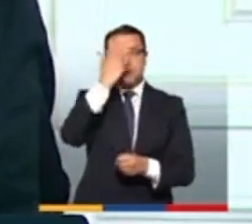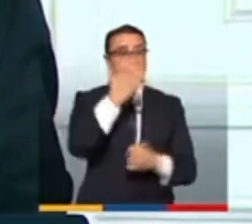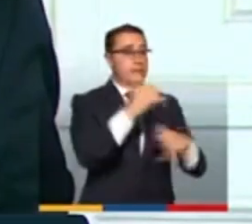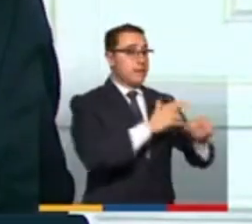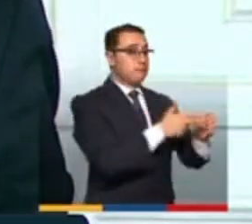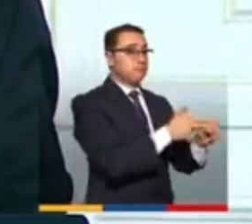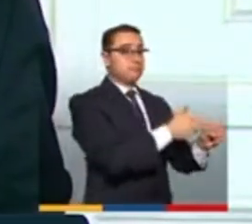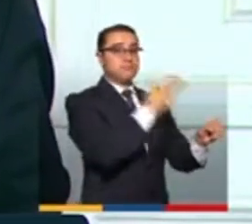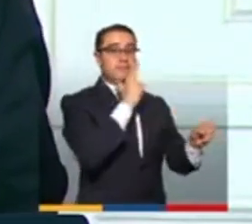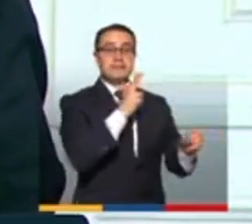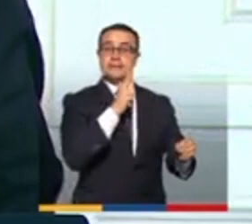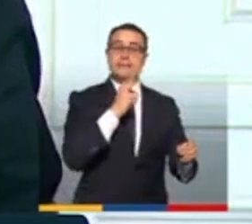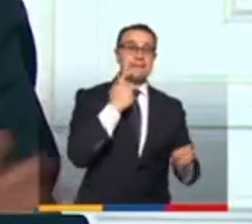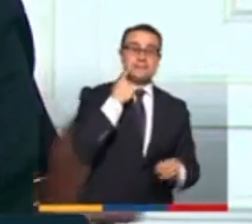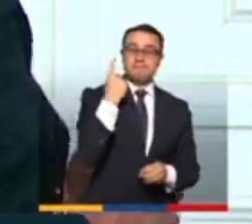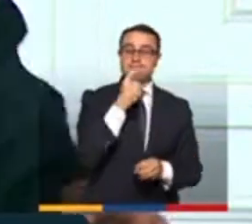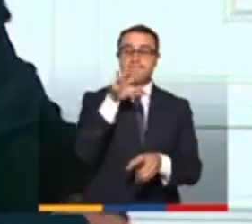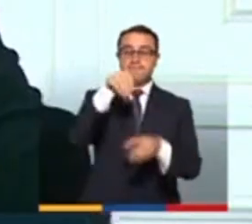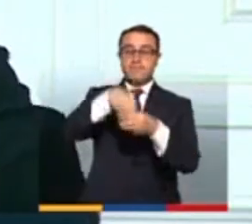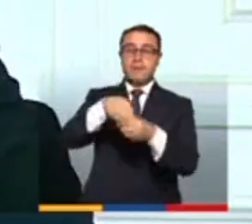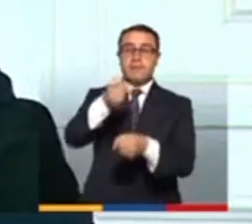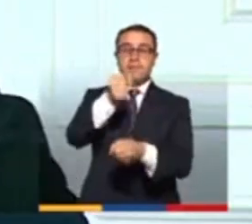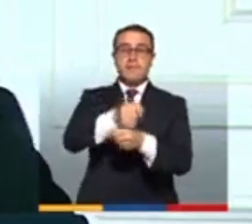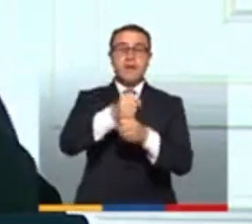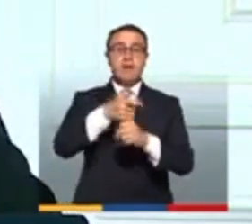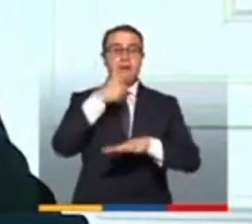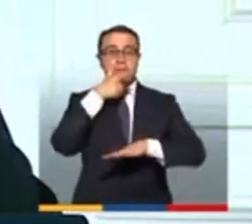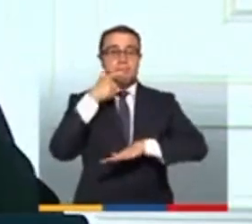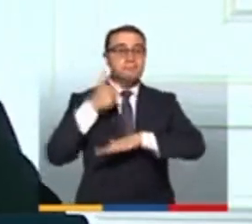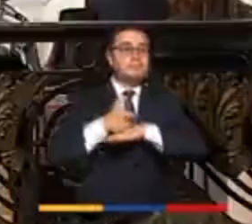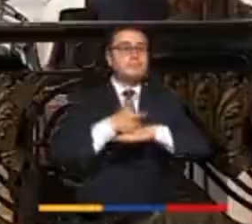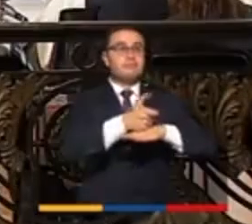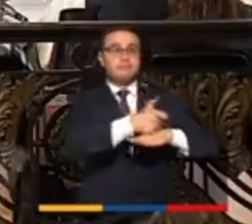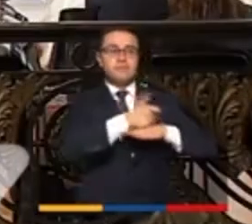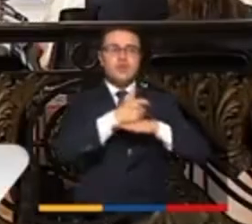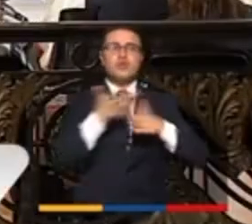retiran, como guardias de seguridad de los edificios.